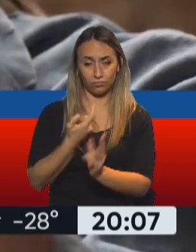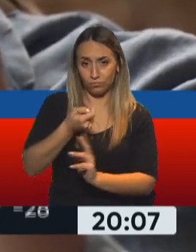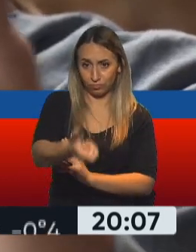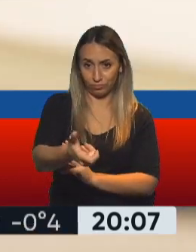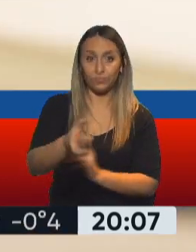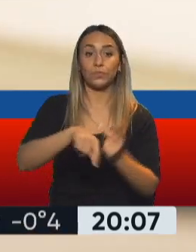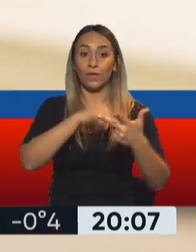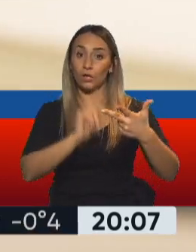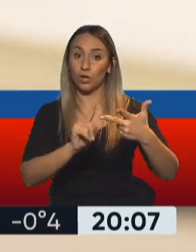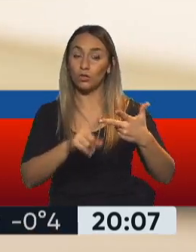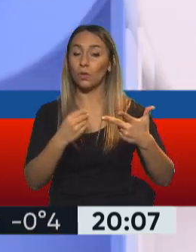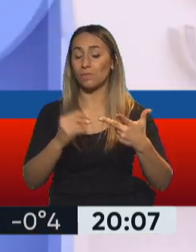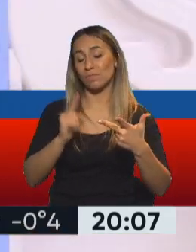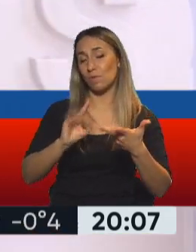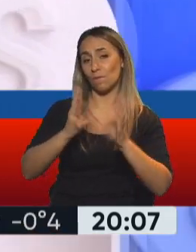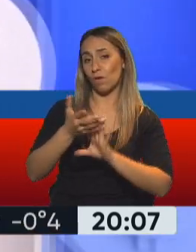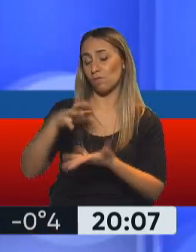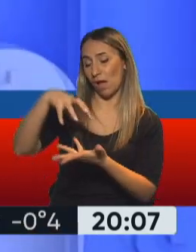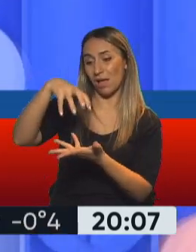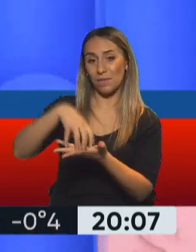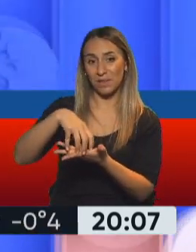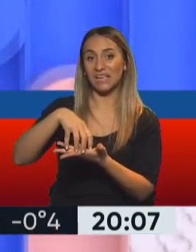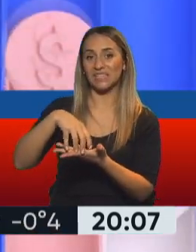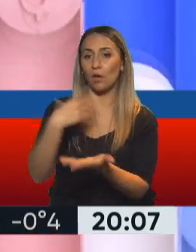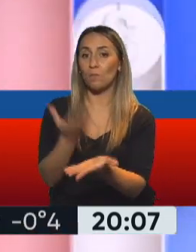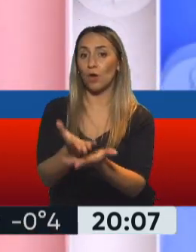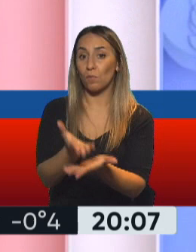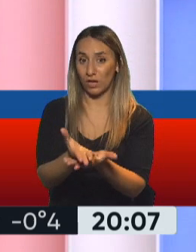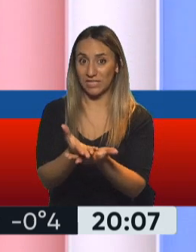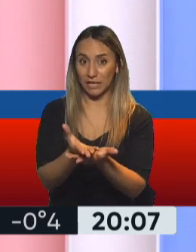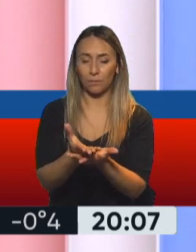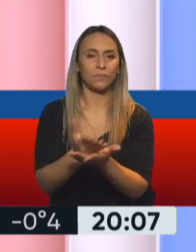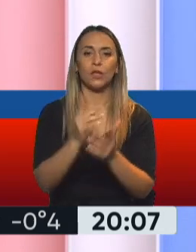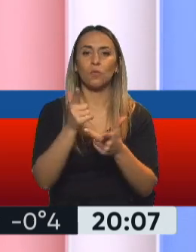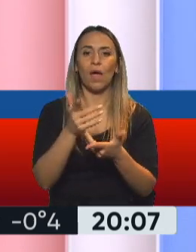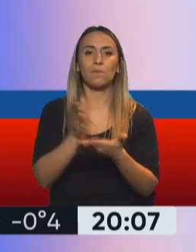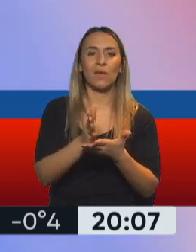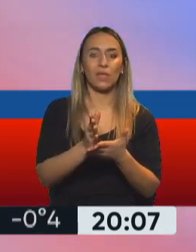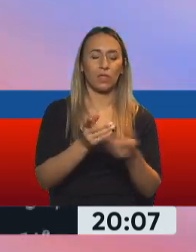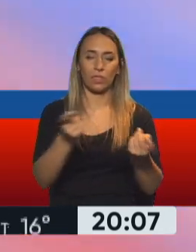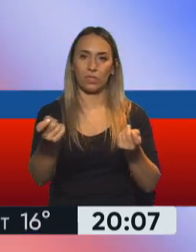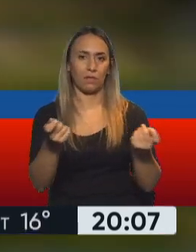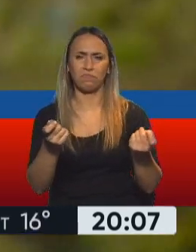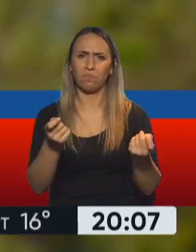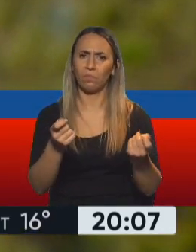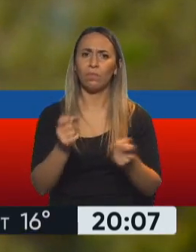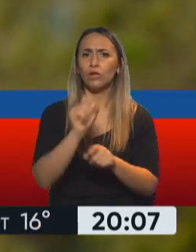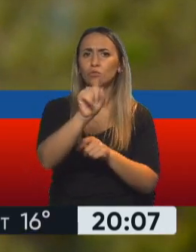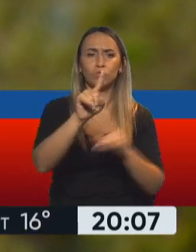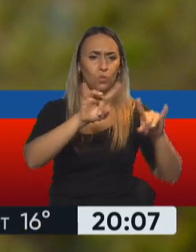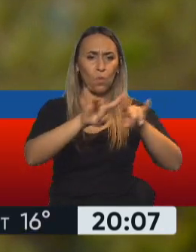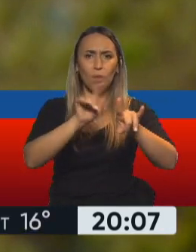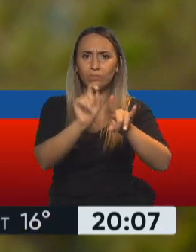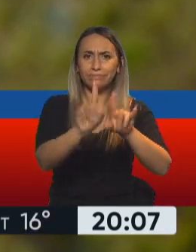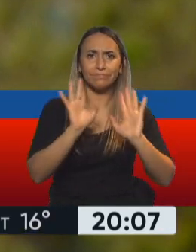los nuevos unicornios. La idea es que no hay un intermediario, sino que es tu propio sitio, es tu lugar en el mundo, es tu